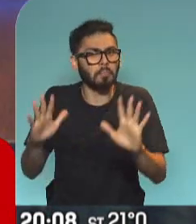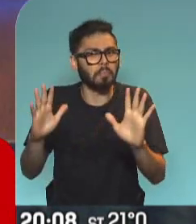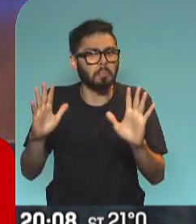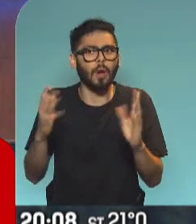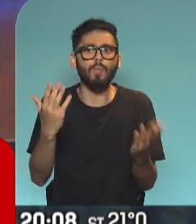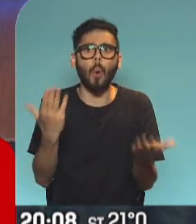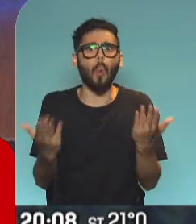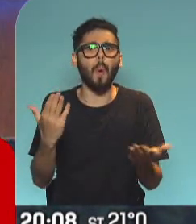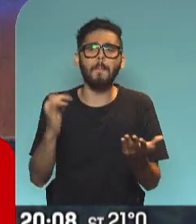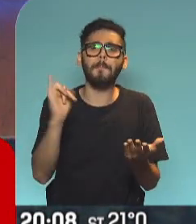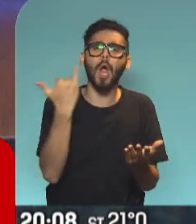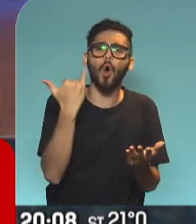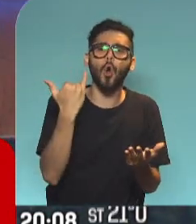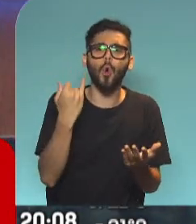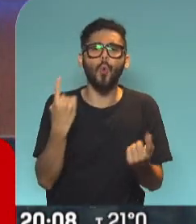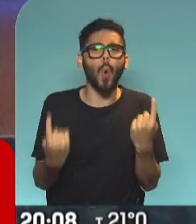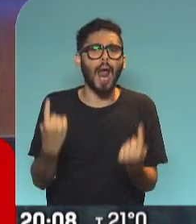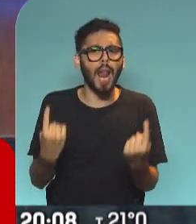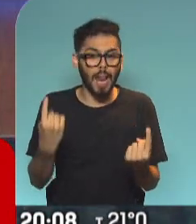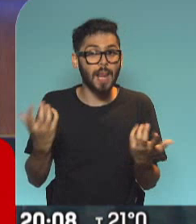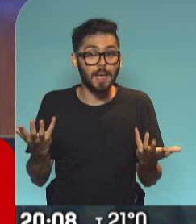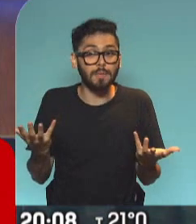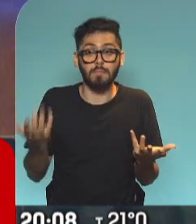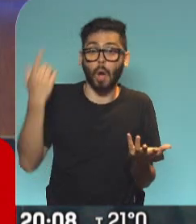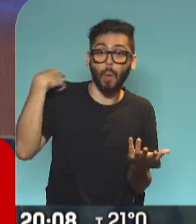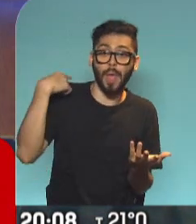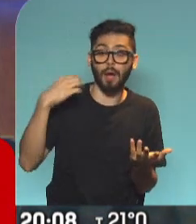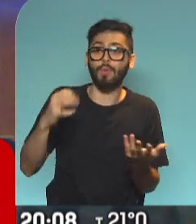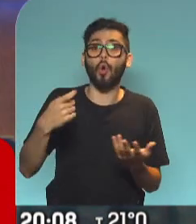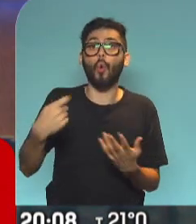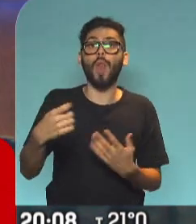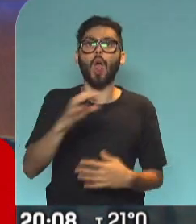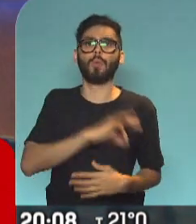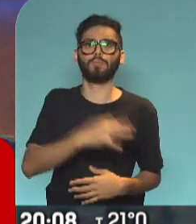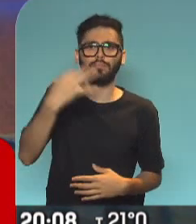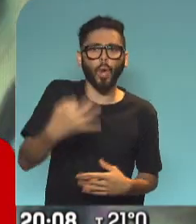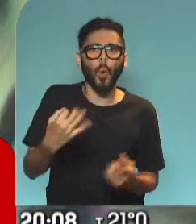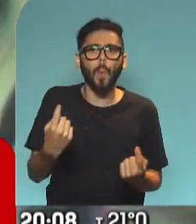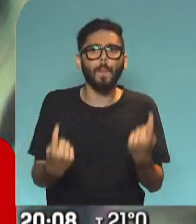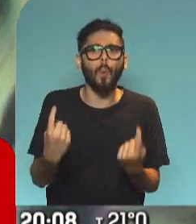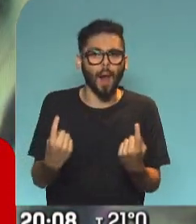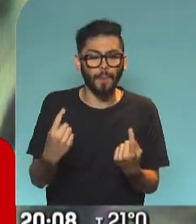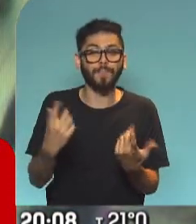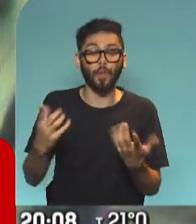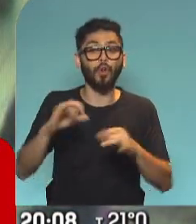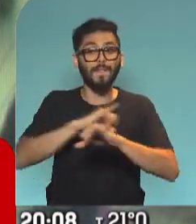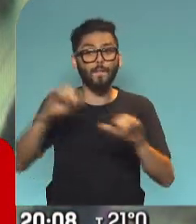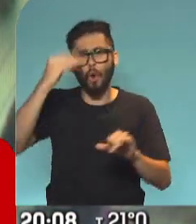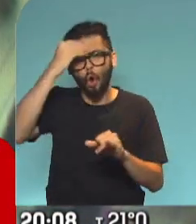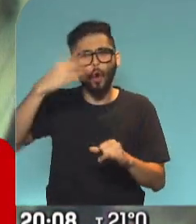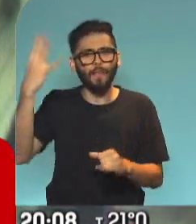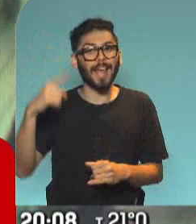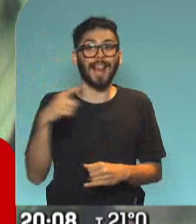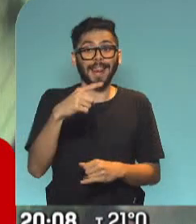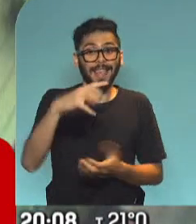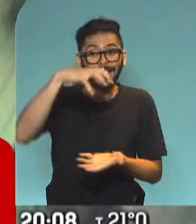fórmula era mejor, era más eficaz para que los jubilados ganen más. Bueno, estos son datos oficiales que provee el ANSES para